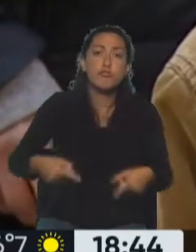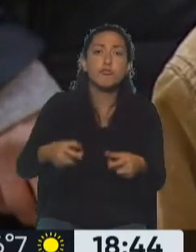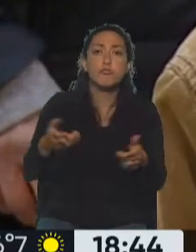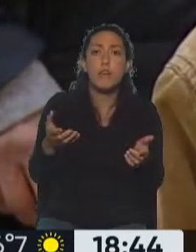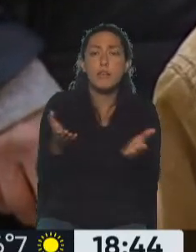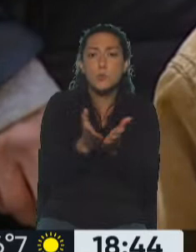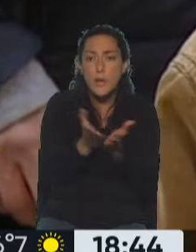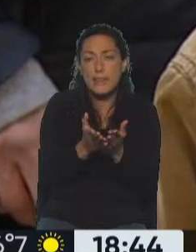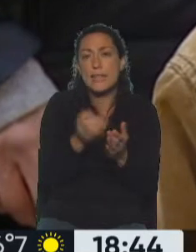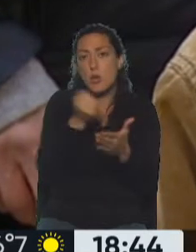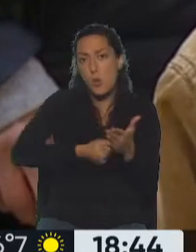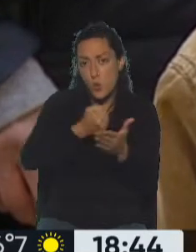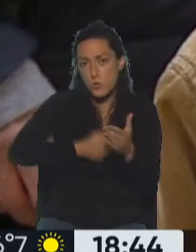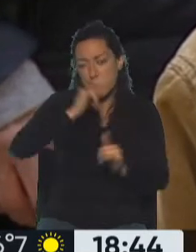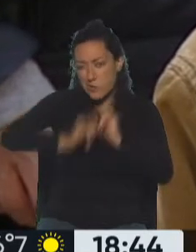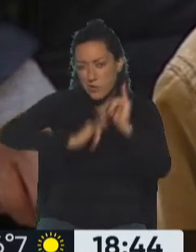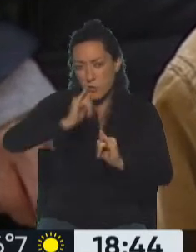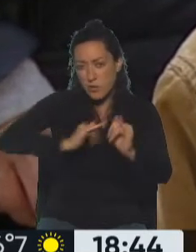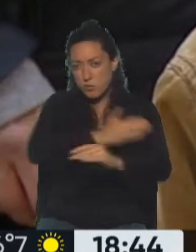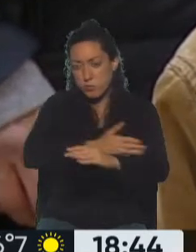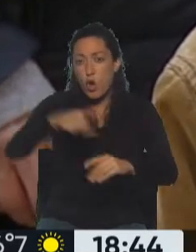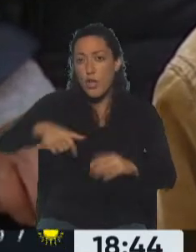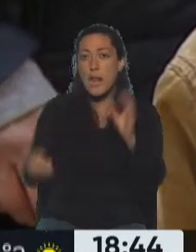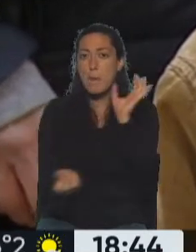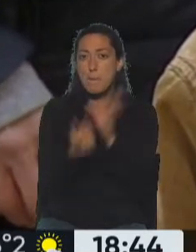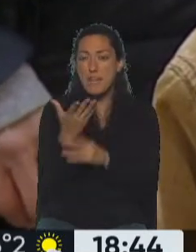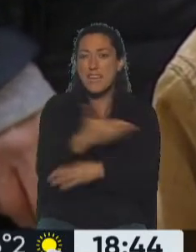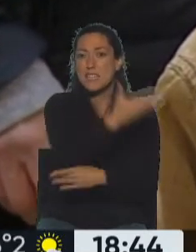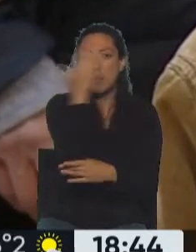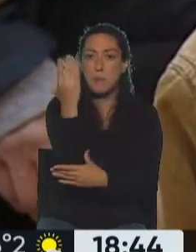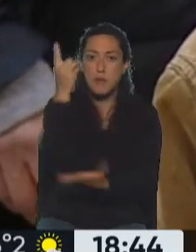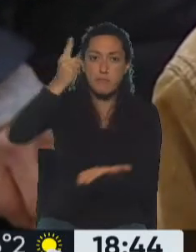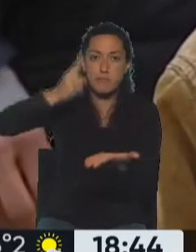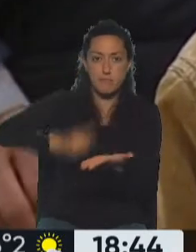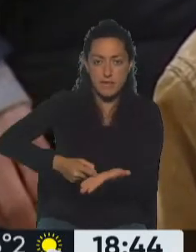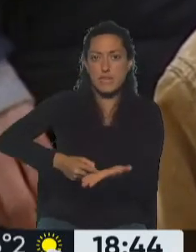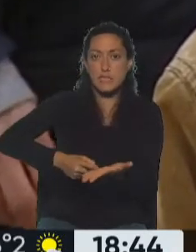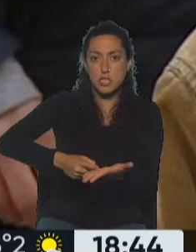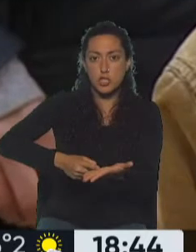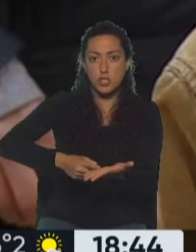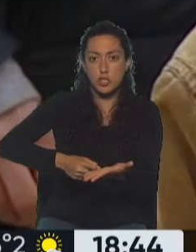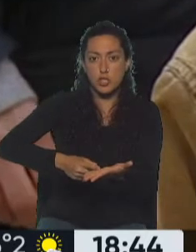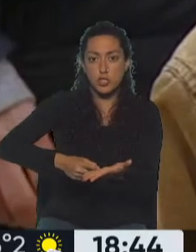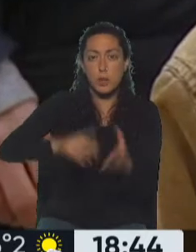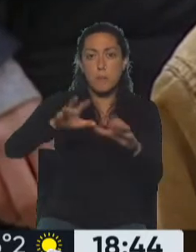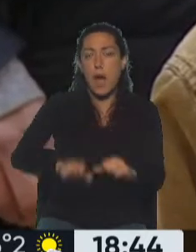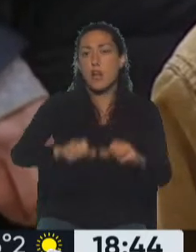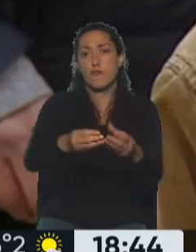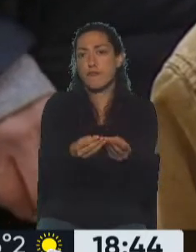estudiantiles, hemos tomado la decisión hoy a la mañana, mediante una asamblea, de levantar la